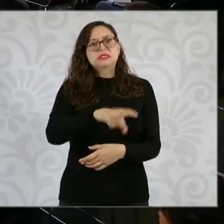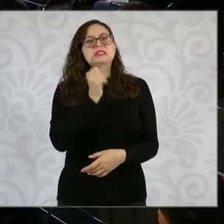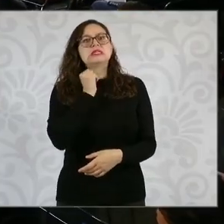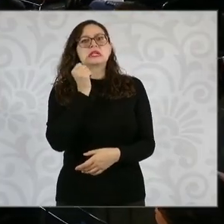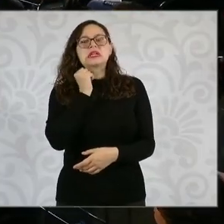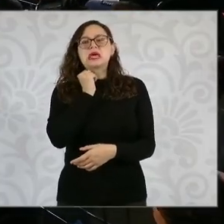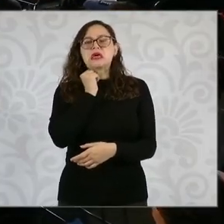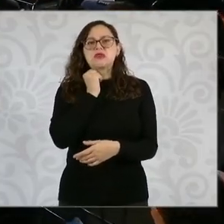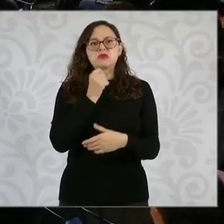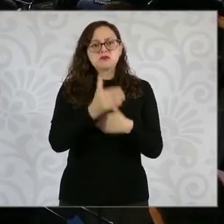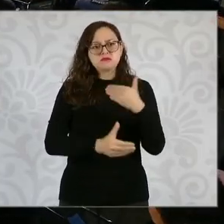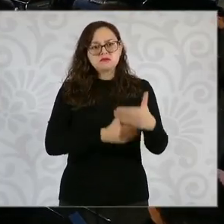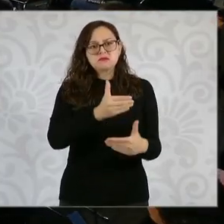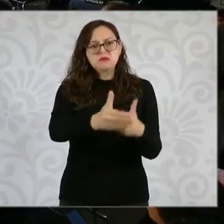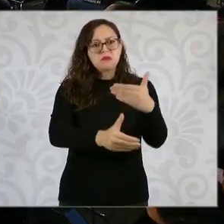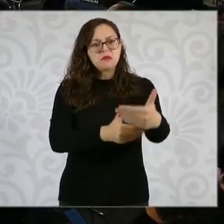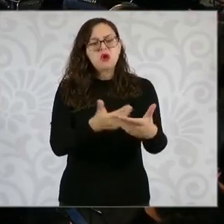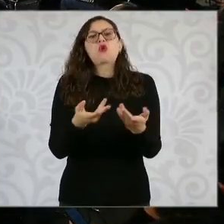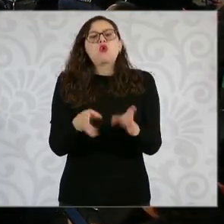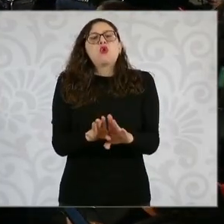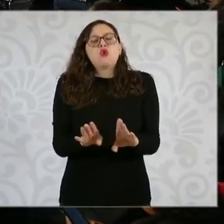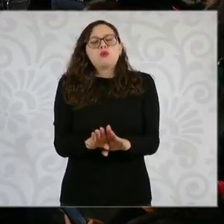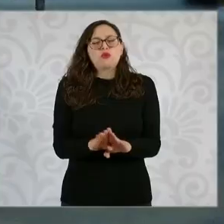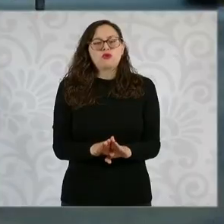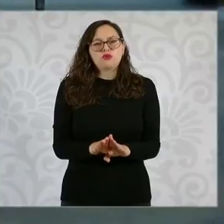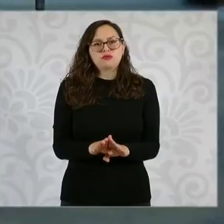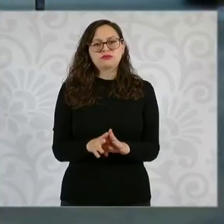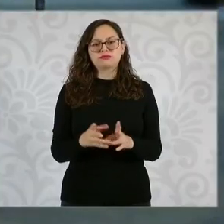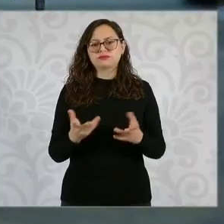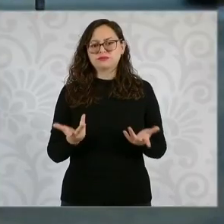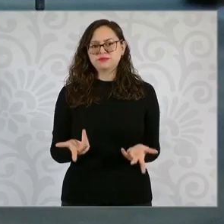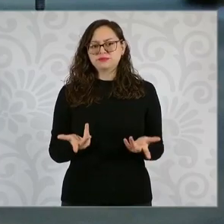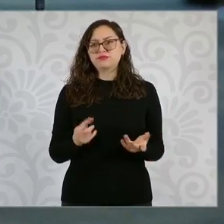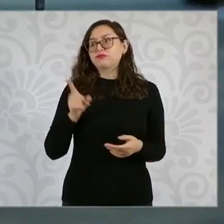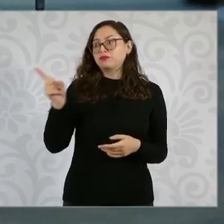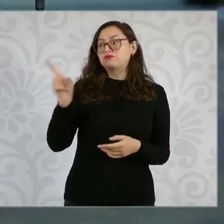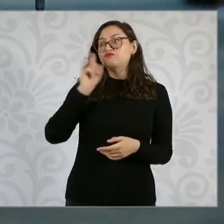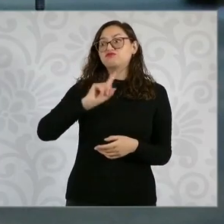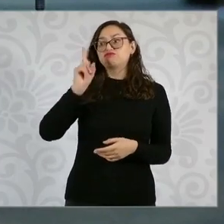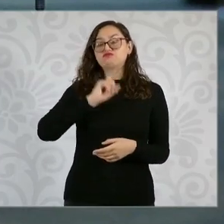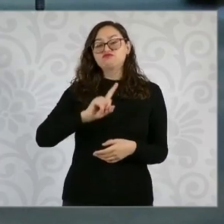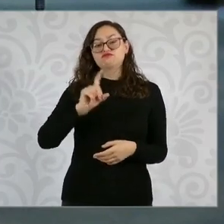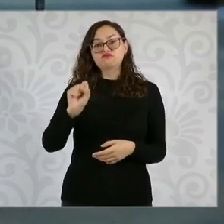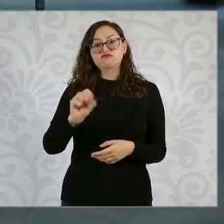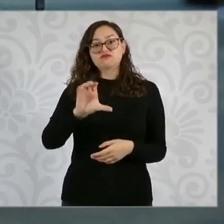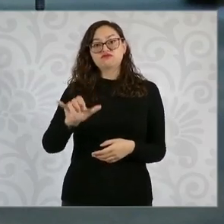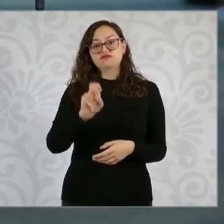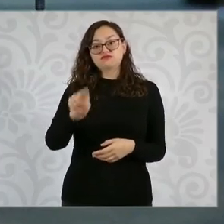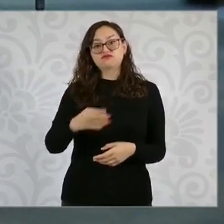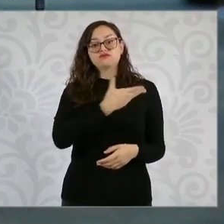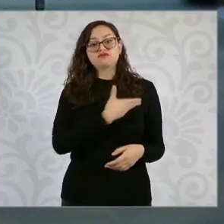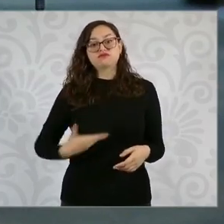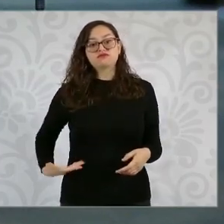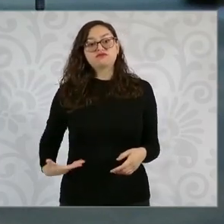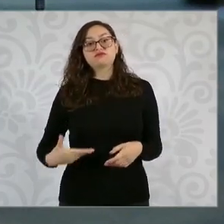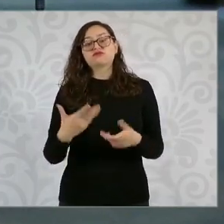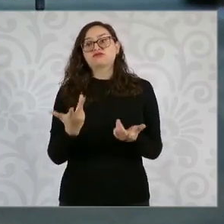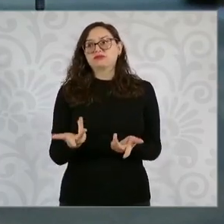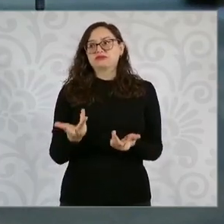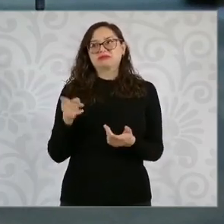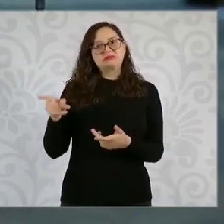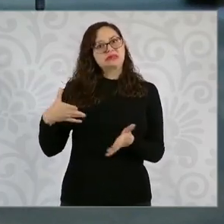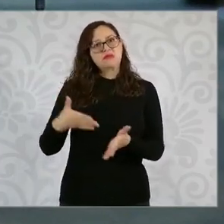hará para evadir este bloqueo, digamos, por parte de la ministra presidenta Norma Piña, no solo en este punto, sino